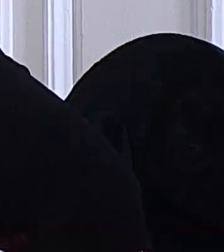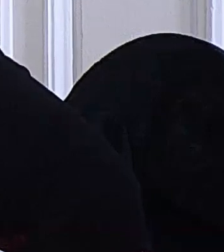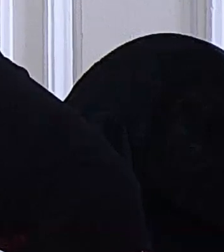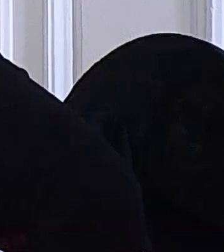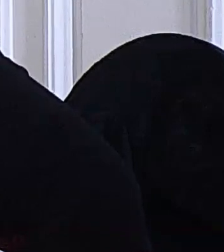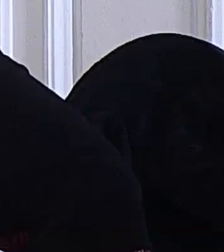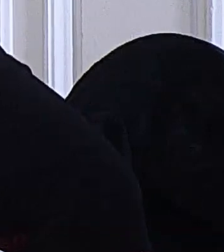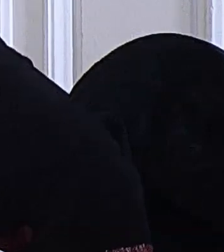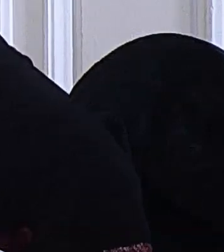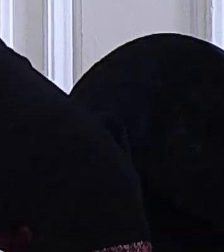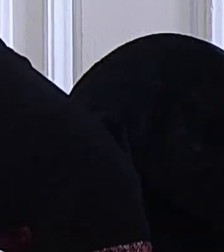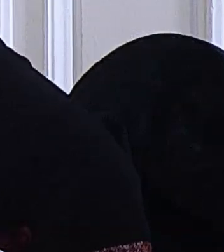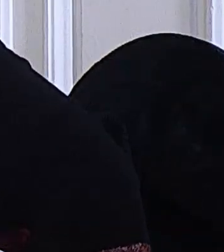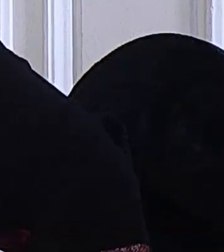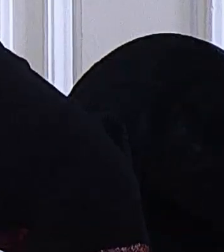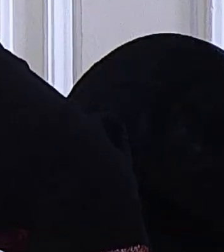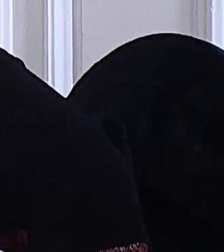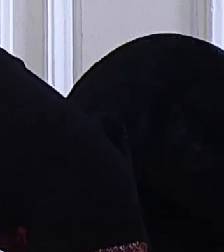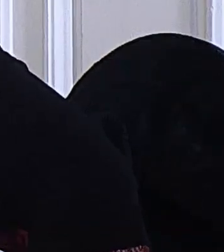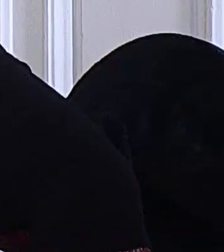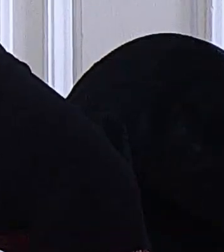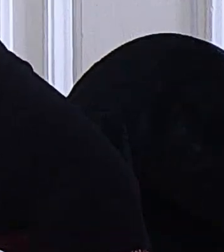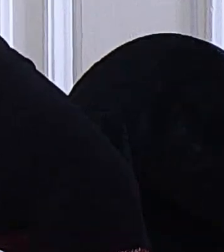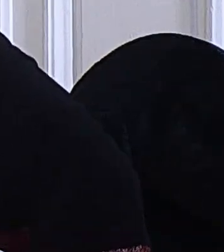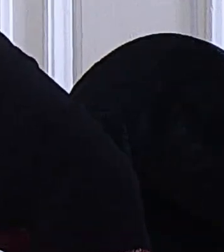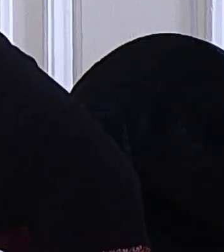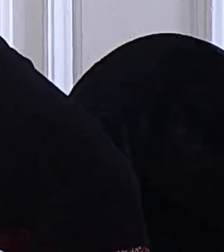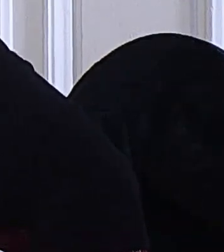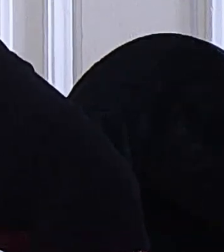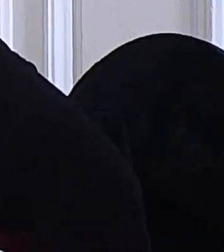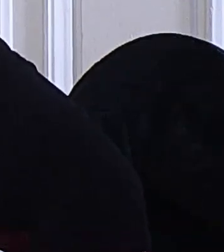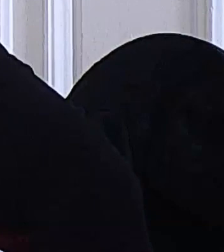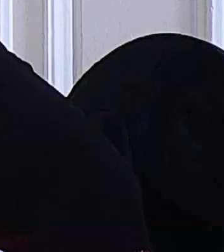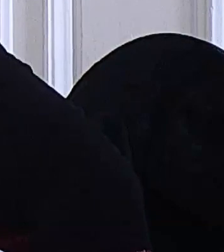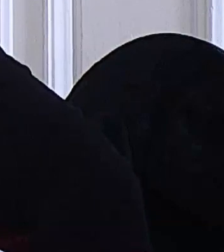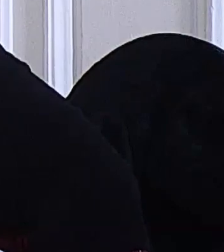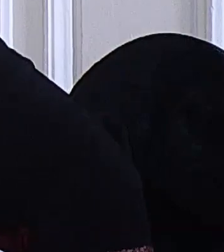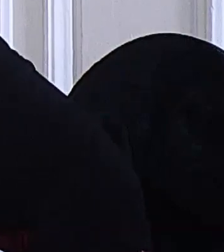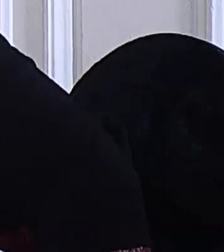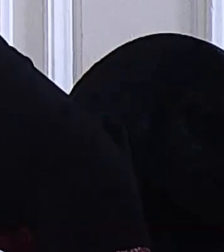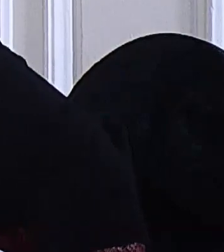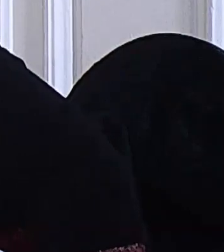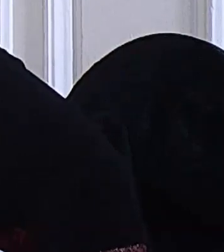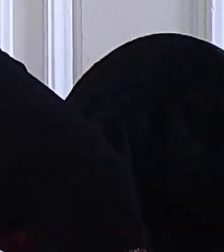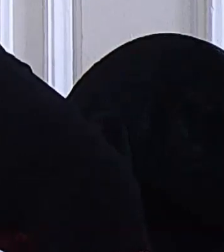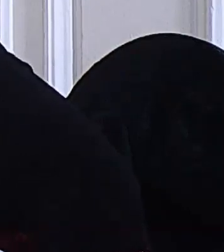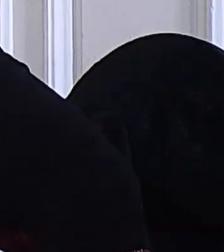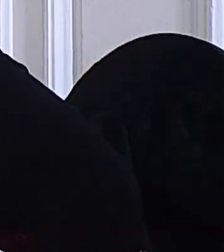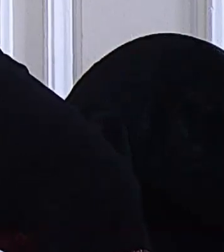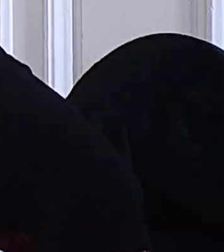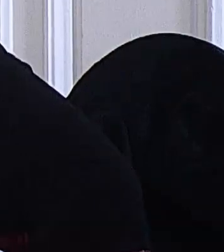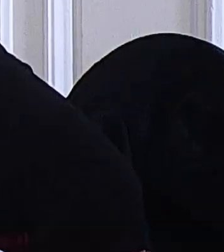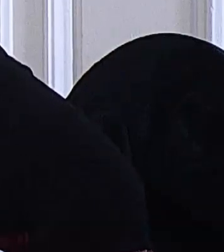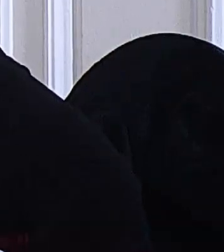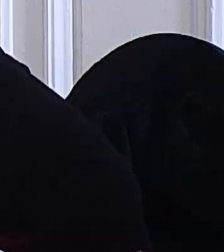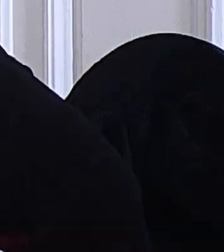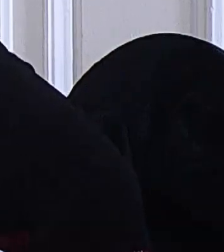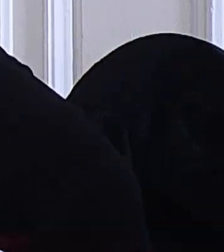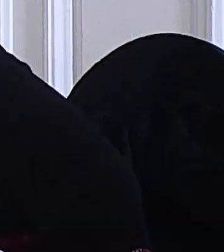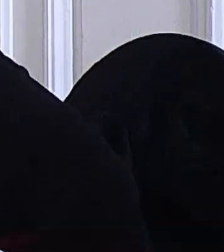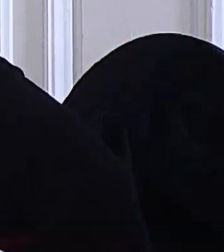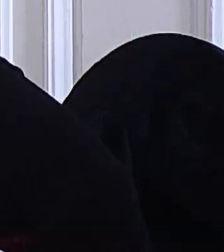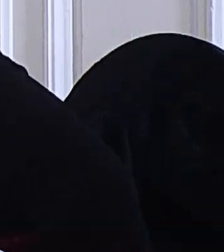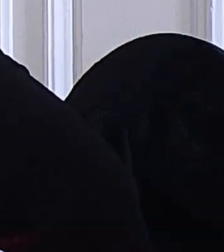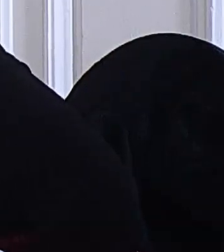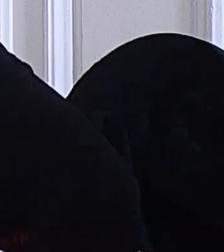e invisibilizadas, a sabidurías nuevas, a cosmovisiones ancestrales, a sistemas de conocimientos diversos,